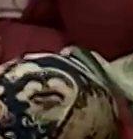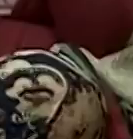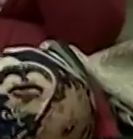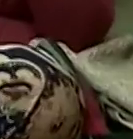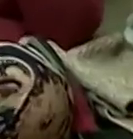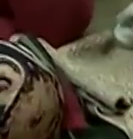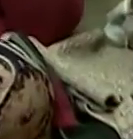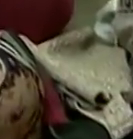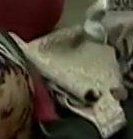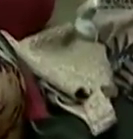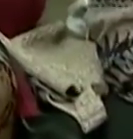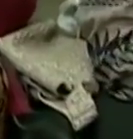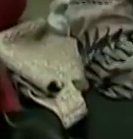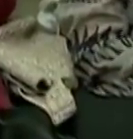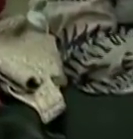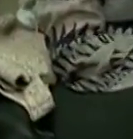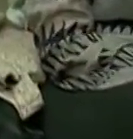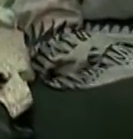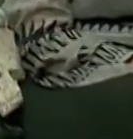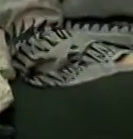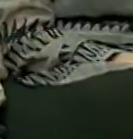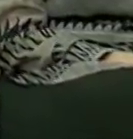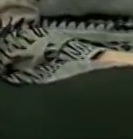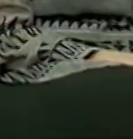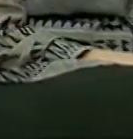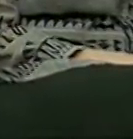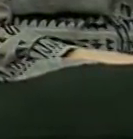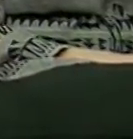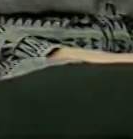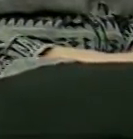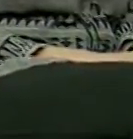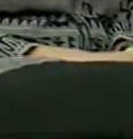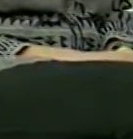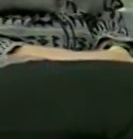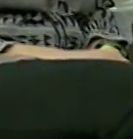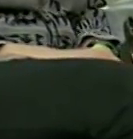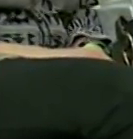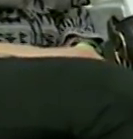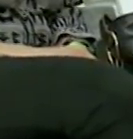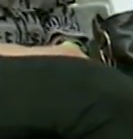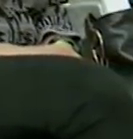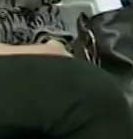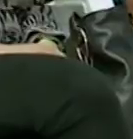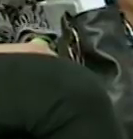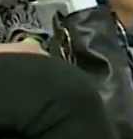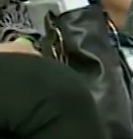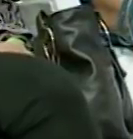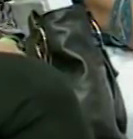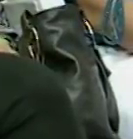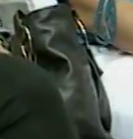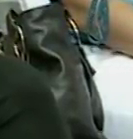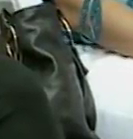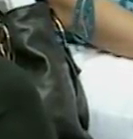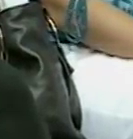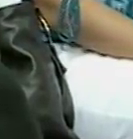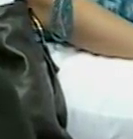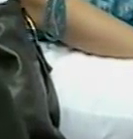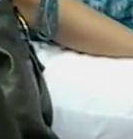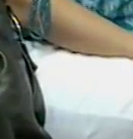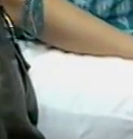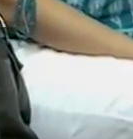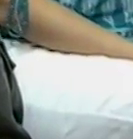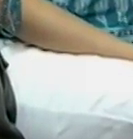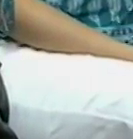niños y nuestras niñas hoy nacen en medio de la violencia, en medio del miedo, en medio